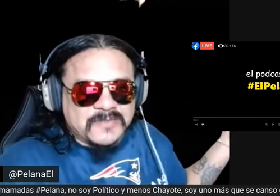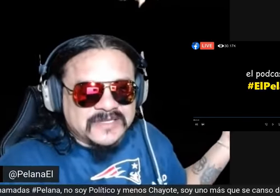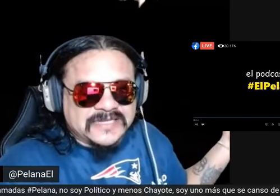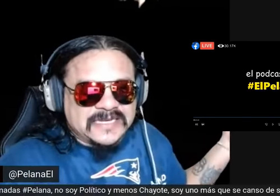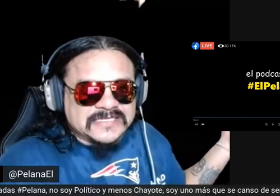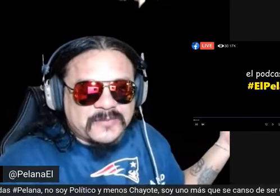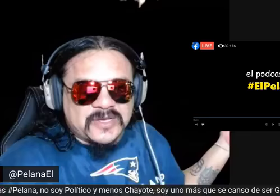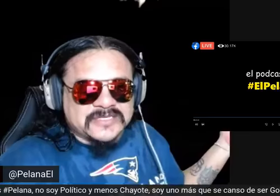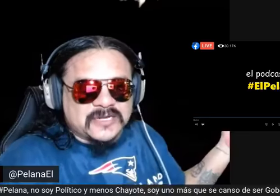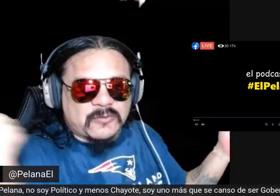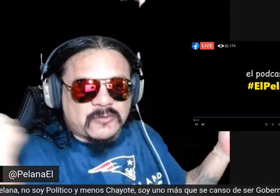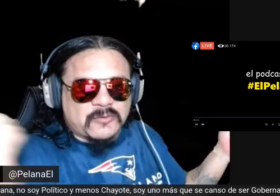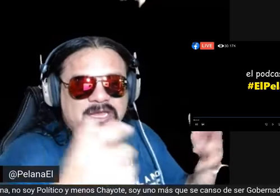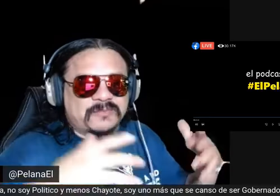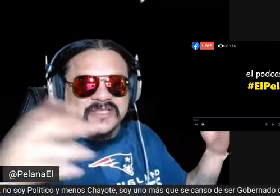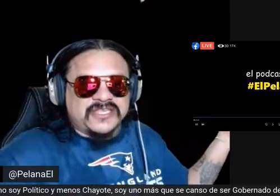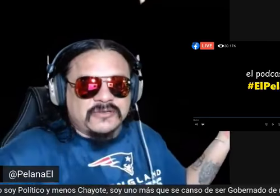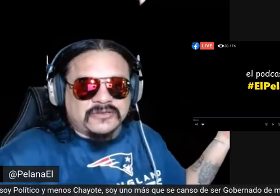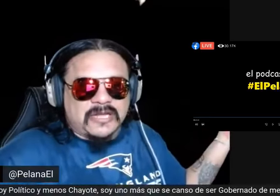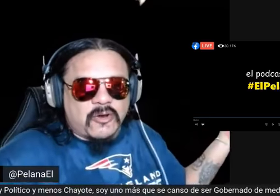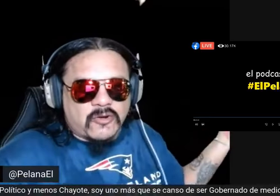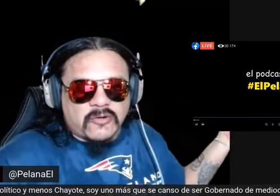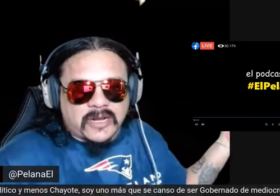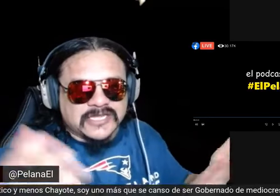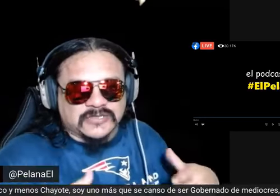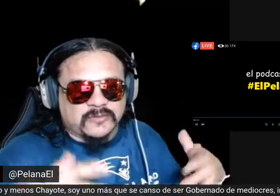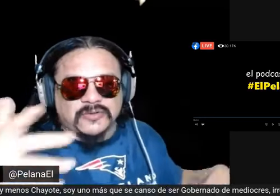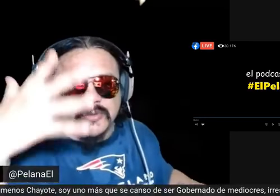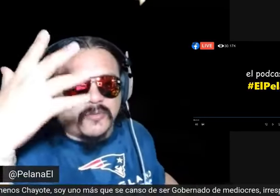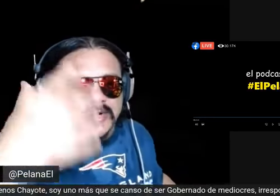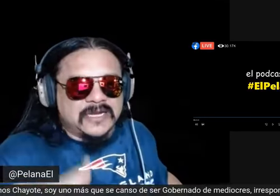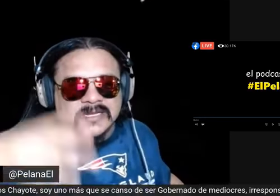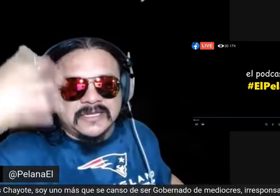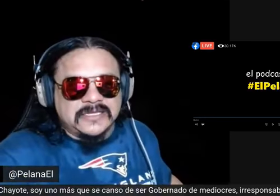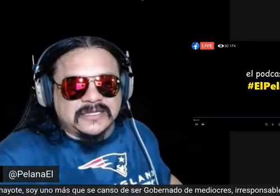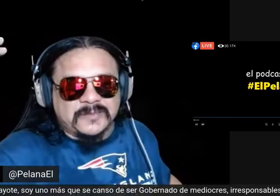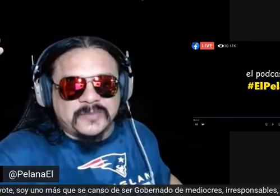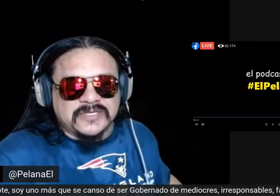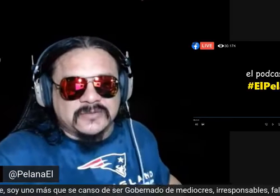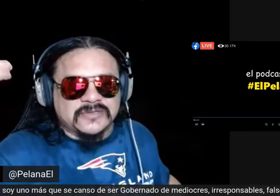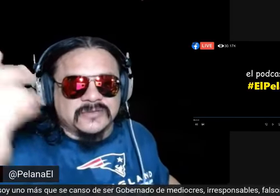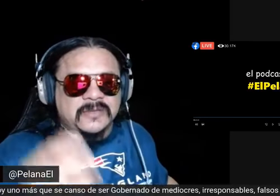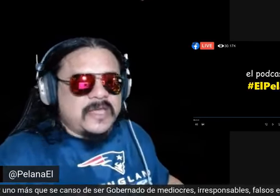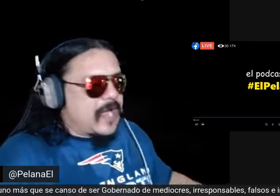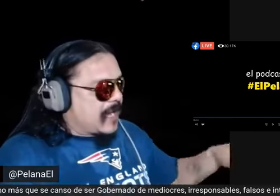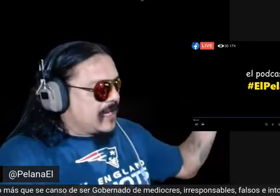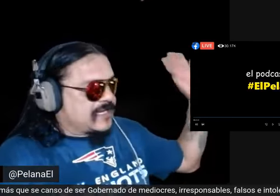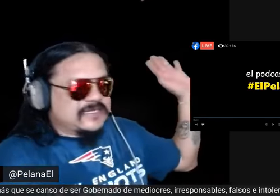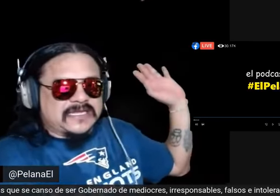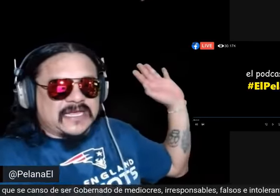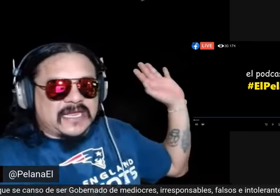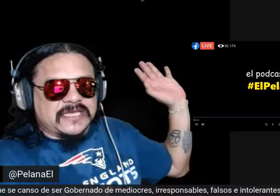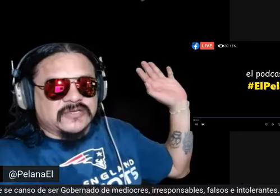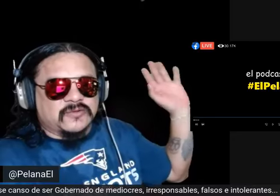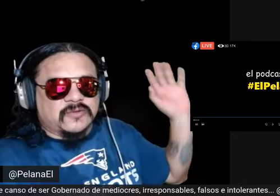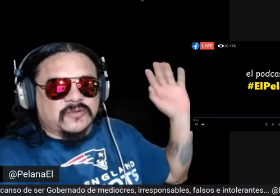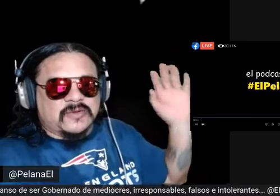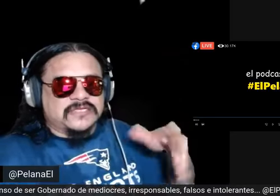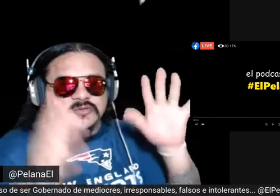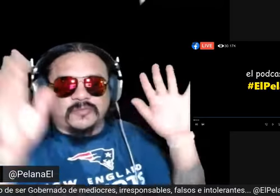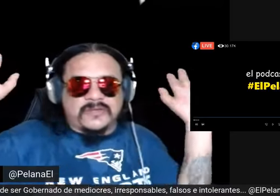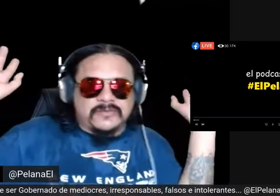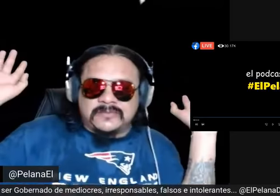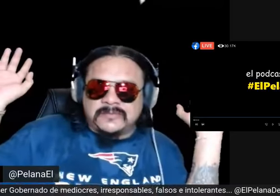chaquetas mentales que puede hacer cualquier pinche idiota loco acá, tu malpuerco de doble moral y de triple discurso, aquel que se queda callado en su casa es su